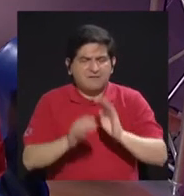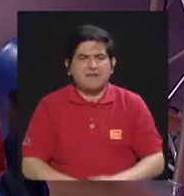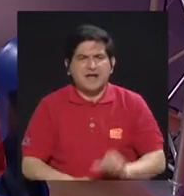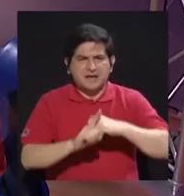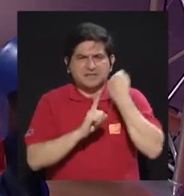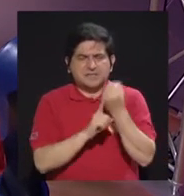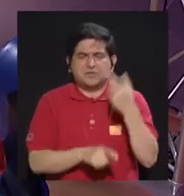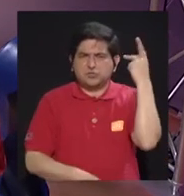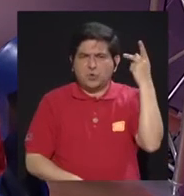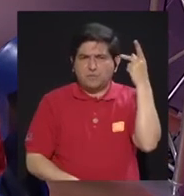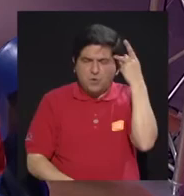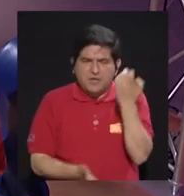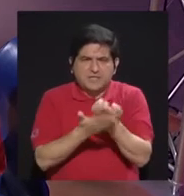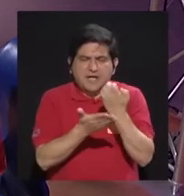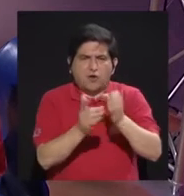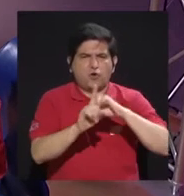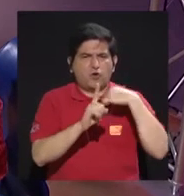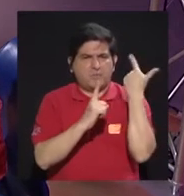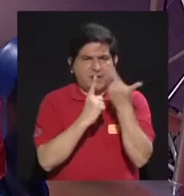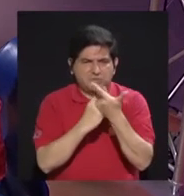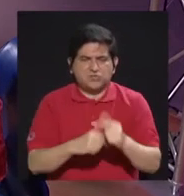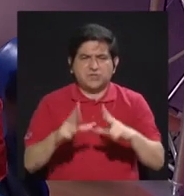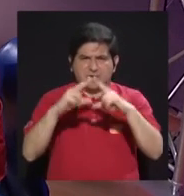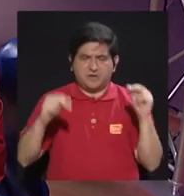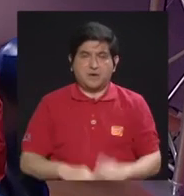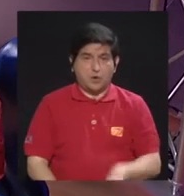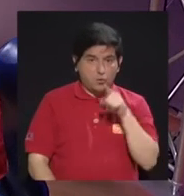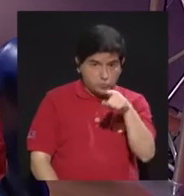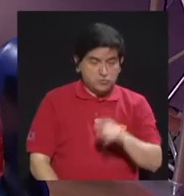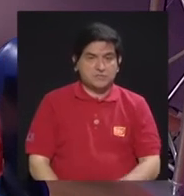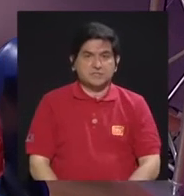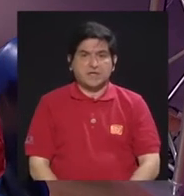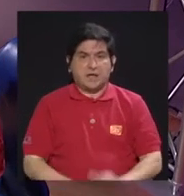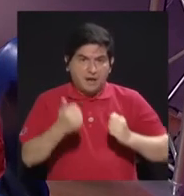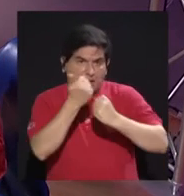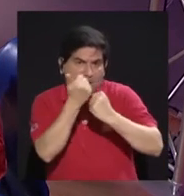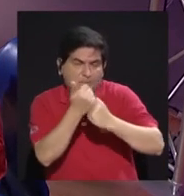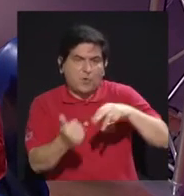política, económica y social de Nicaragua, ¿es Soy la América marxista?